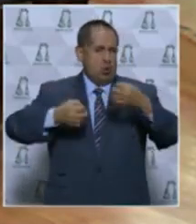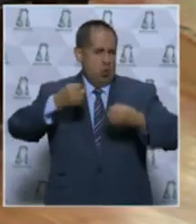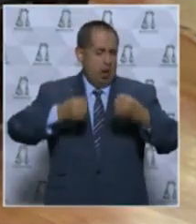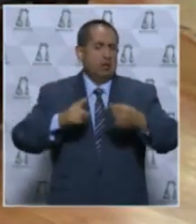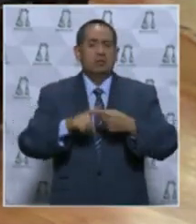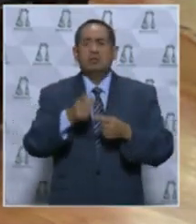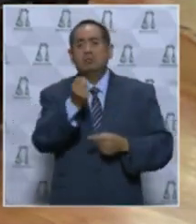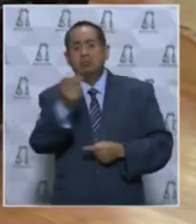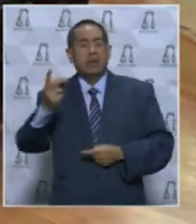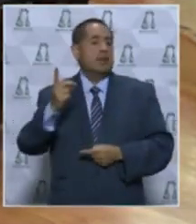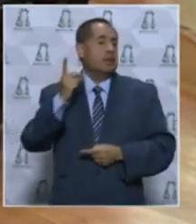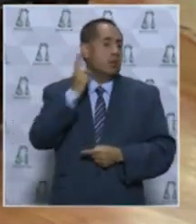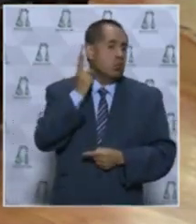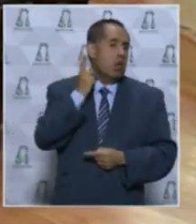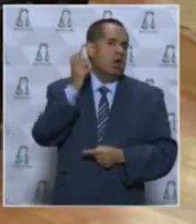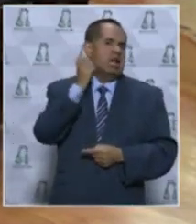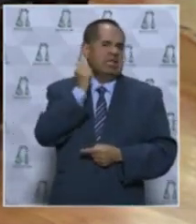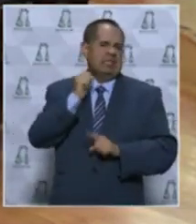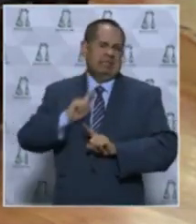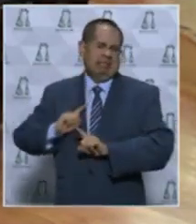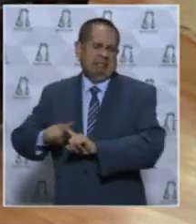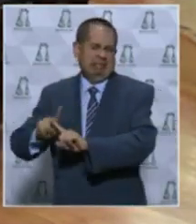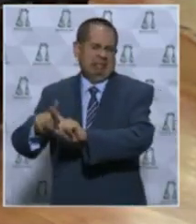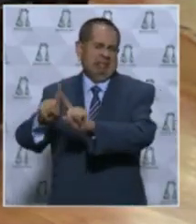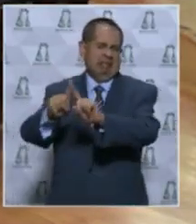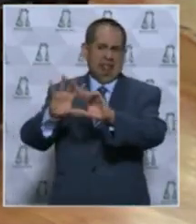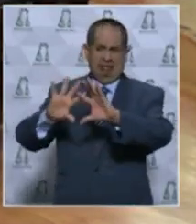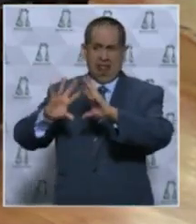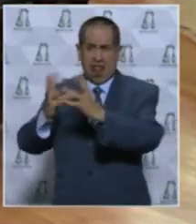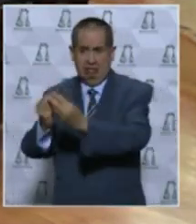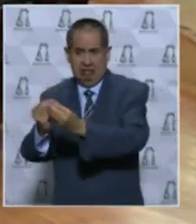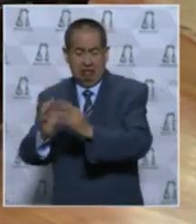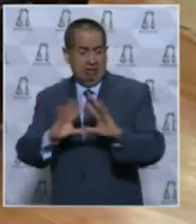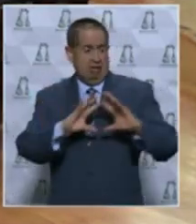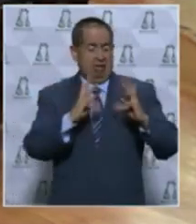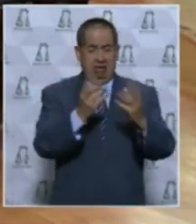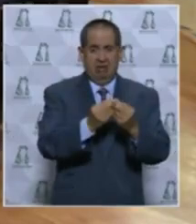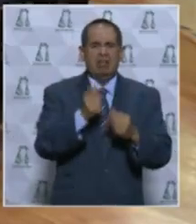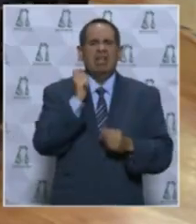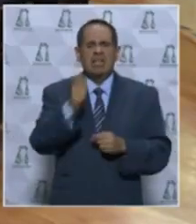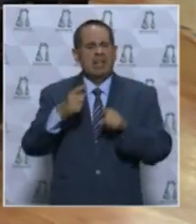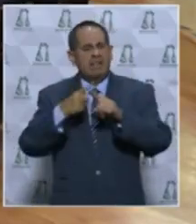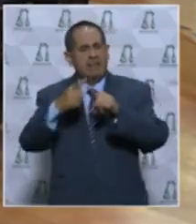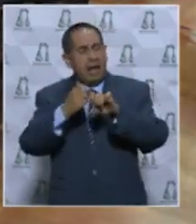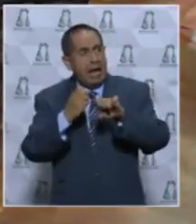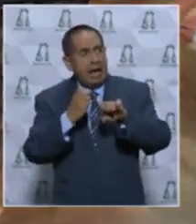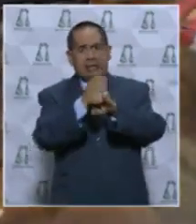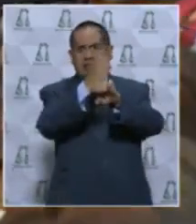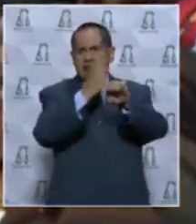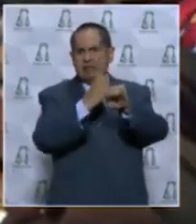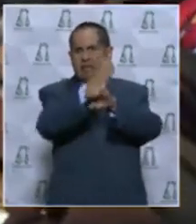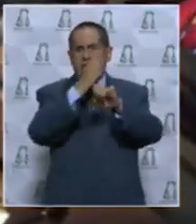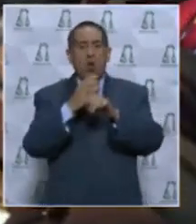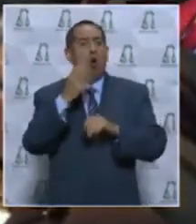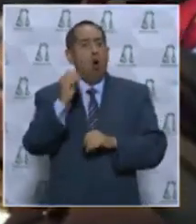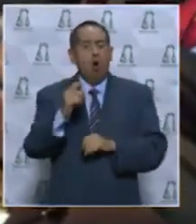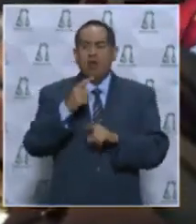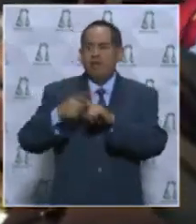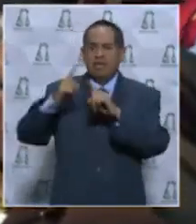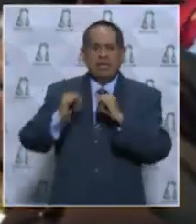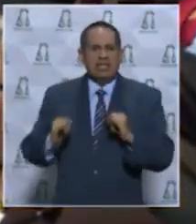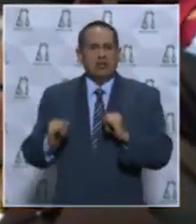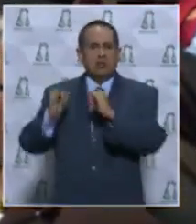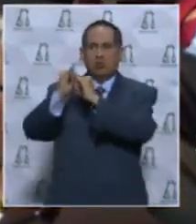legisladores y a todos los integrantes de las entidades autónomas del